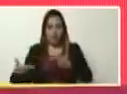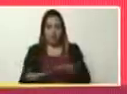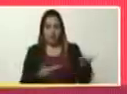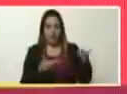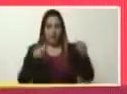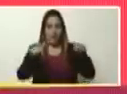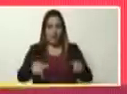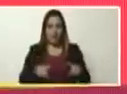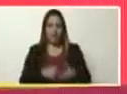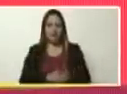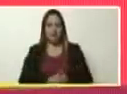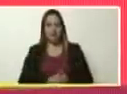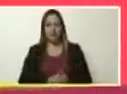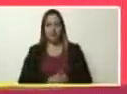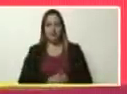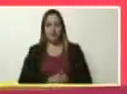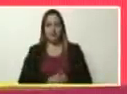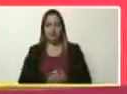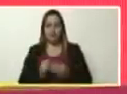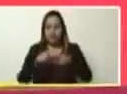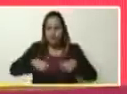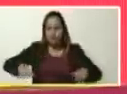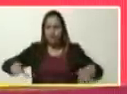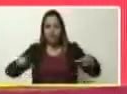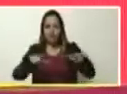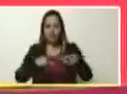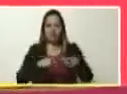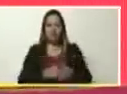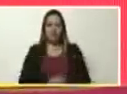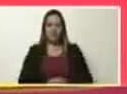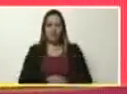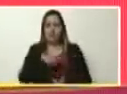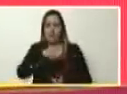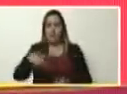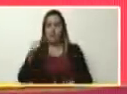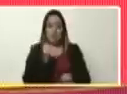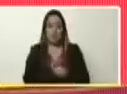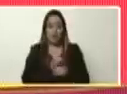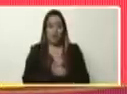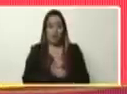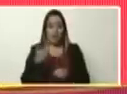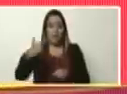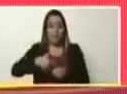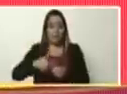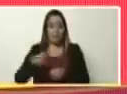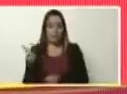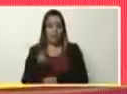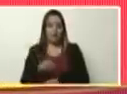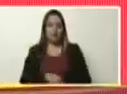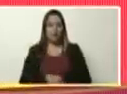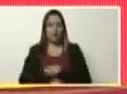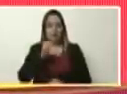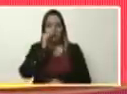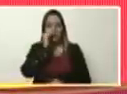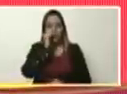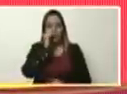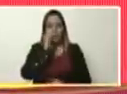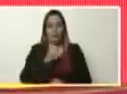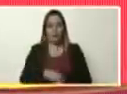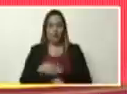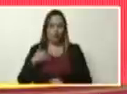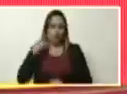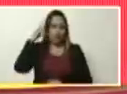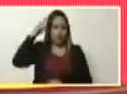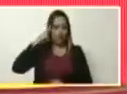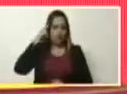esta instalación de la clase trabajadora, PDVSA. Yo reflexionaba,